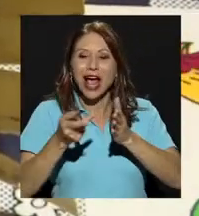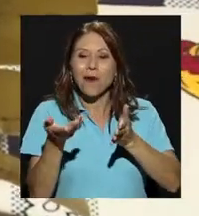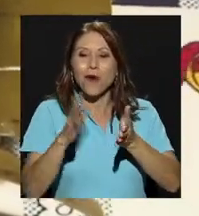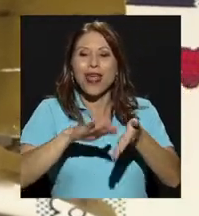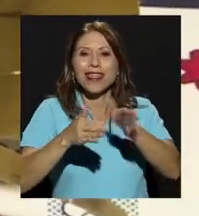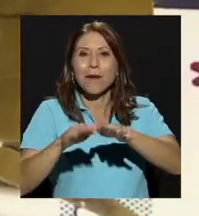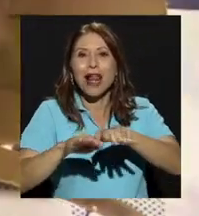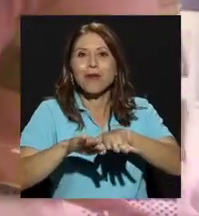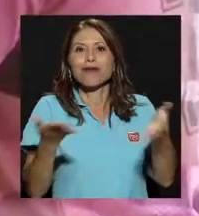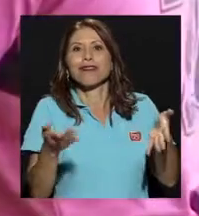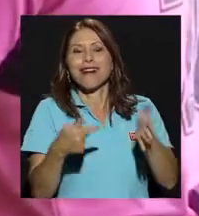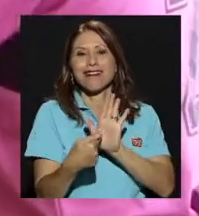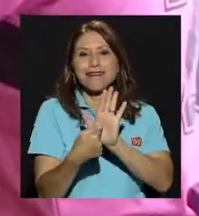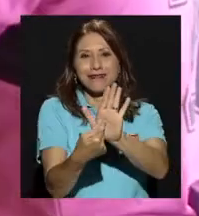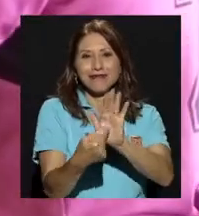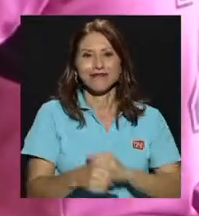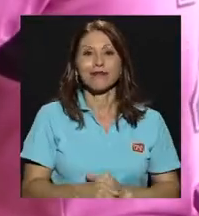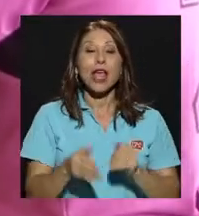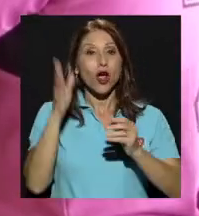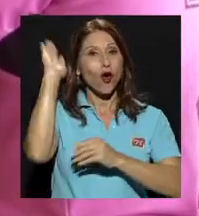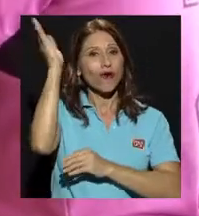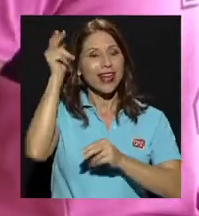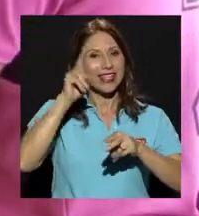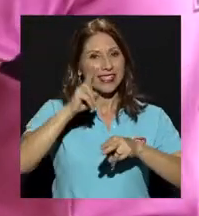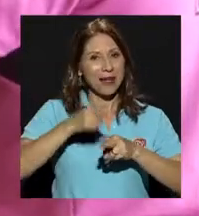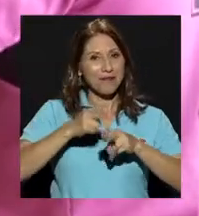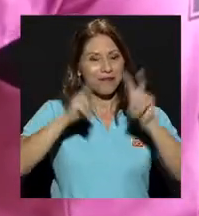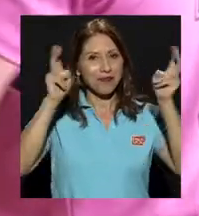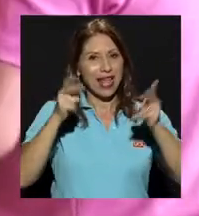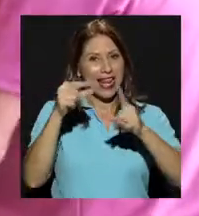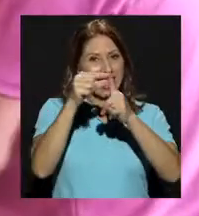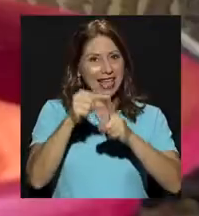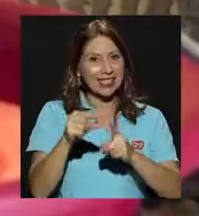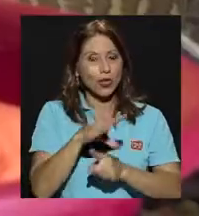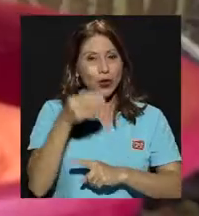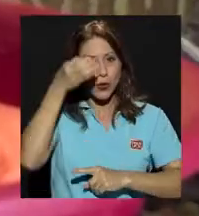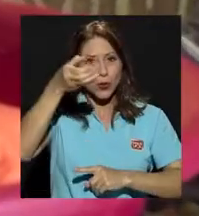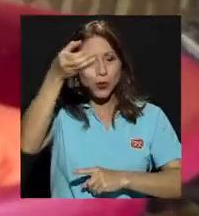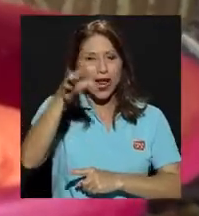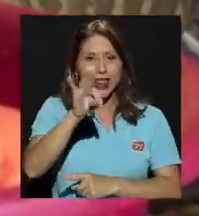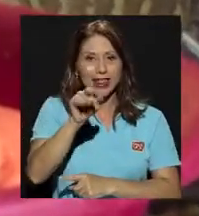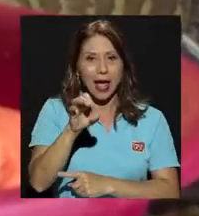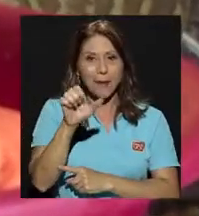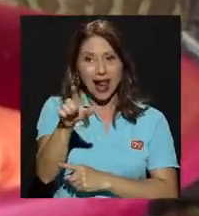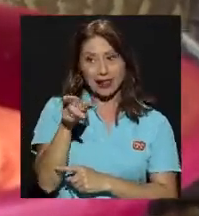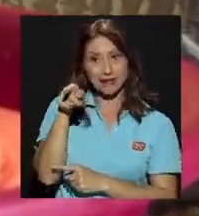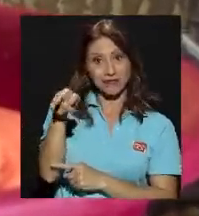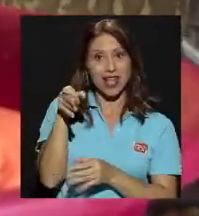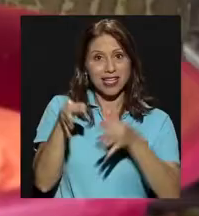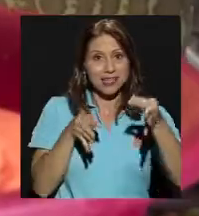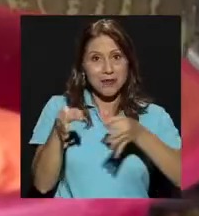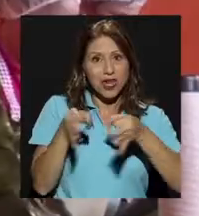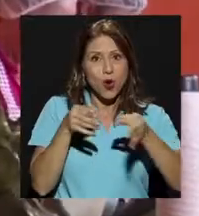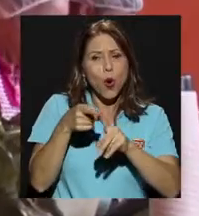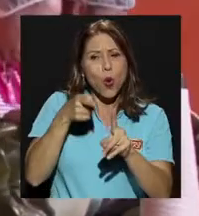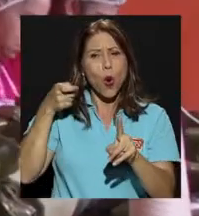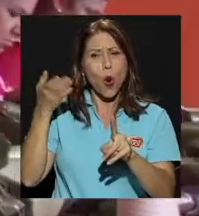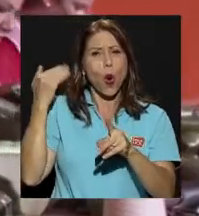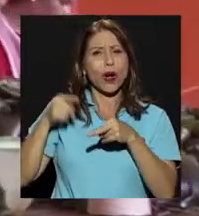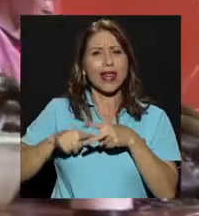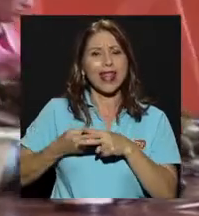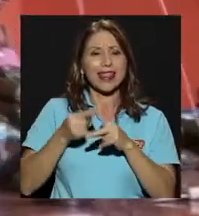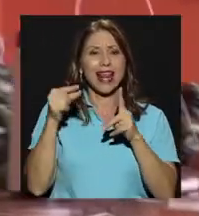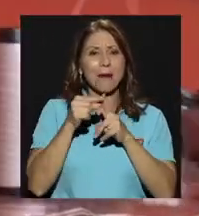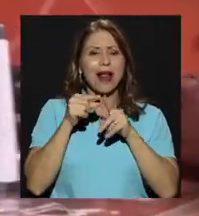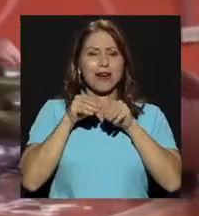evidente eso, ¿verdad? En la conferencia Léxico y Cultura del Tamal, Sánchez explicó el origen de la palabra, extendida